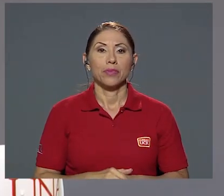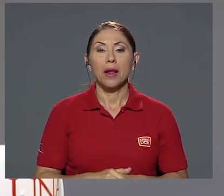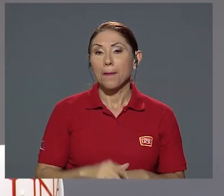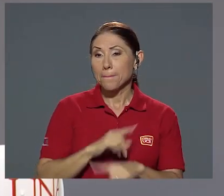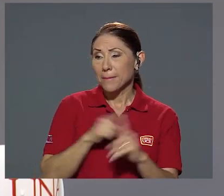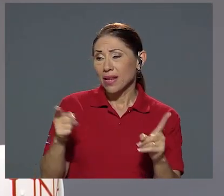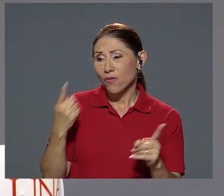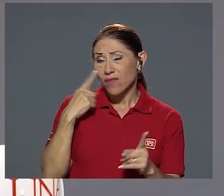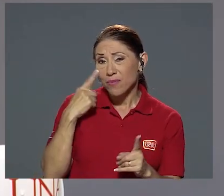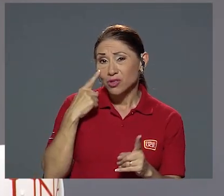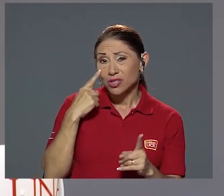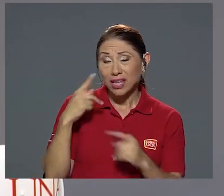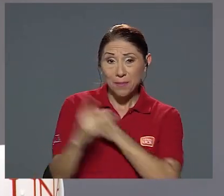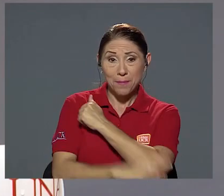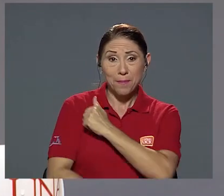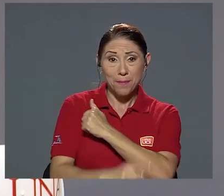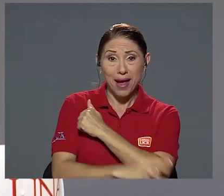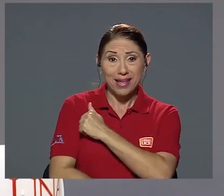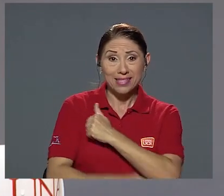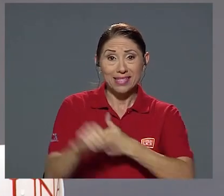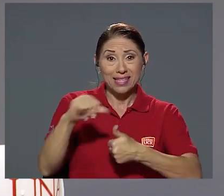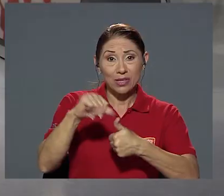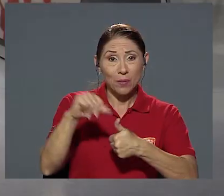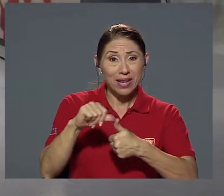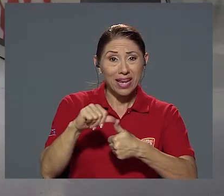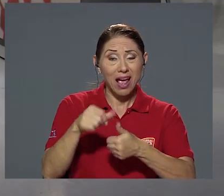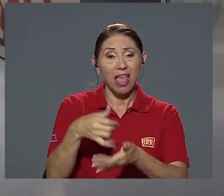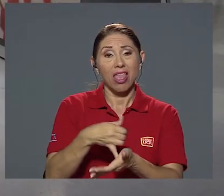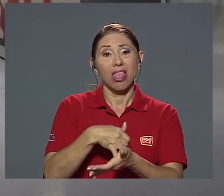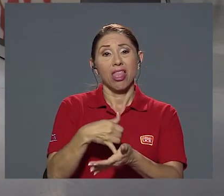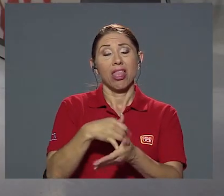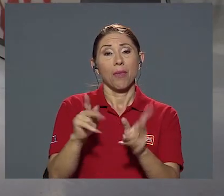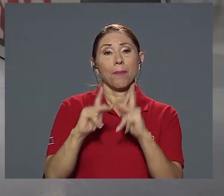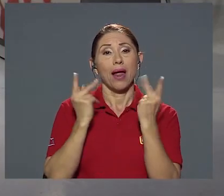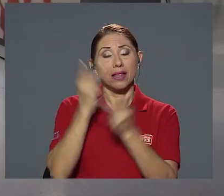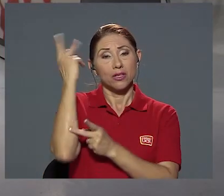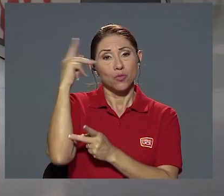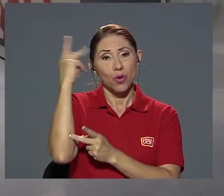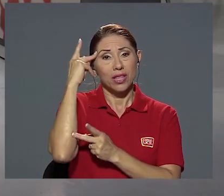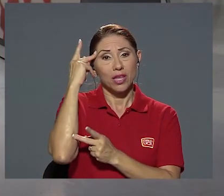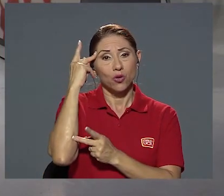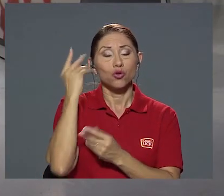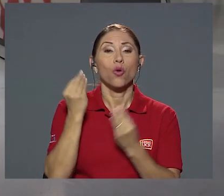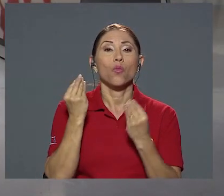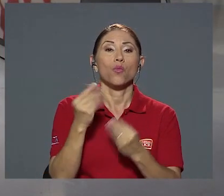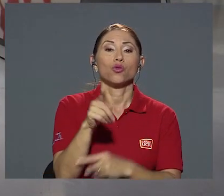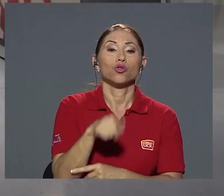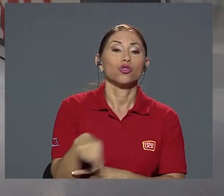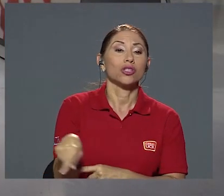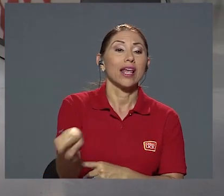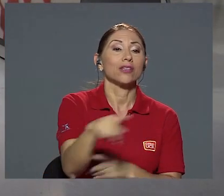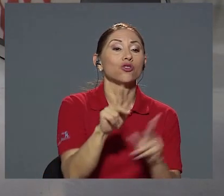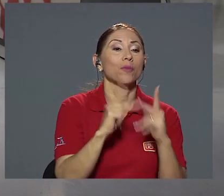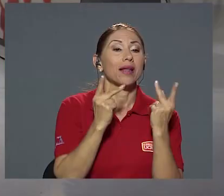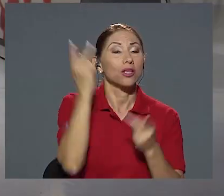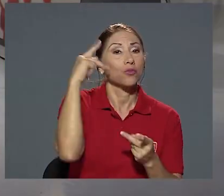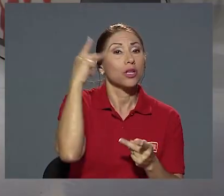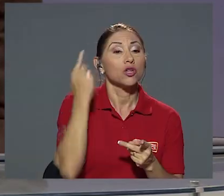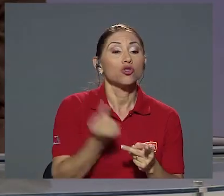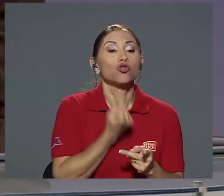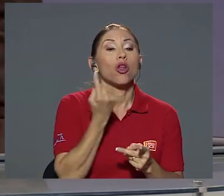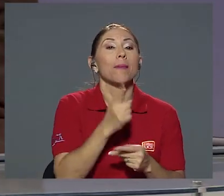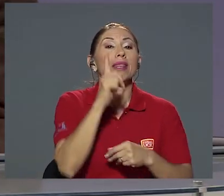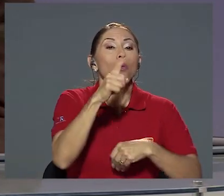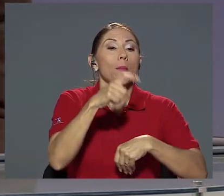los partidos políticos en Centroamérica, muchos de los cuales no logran superar a un periodo electoral y limitan